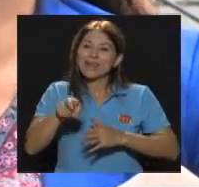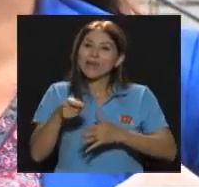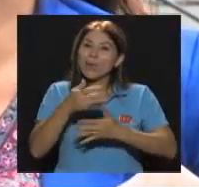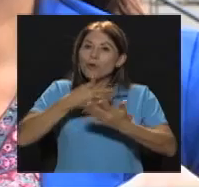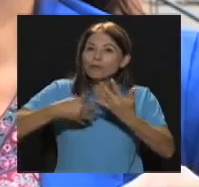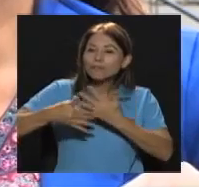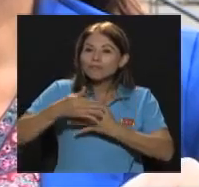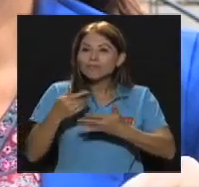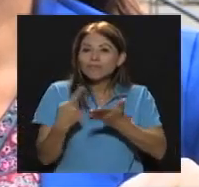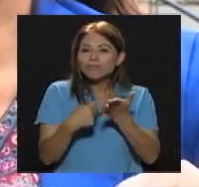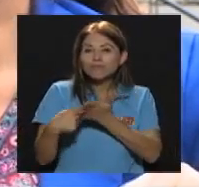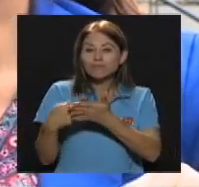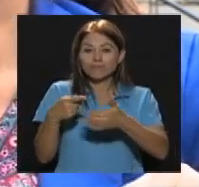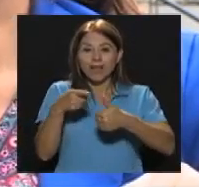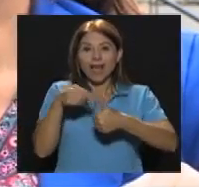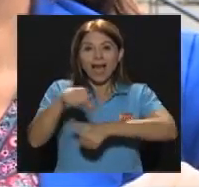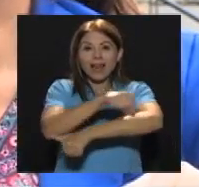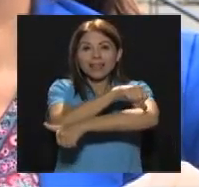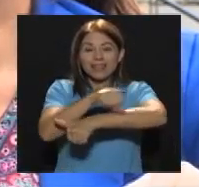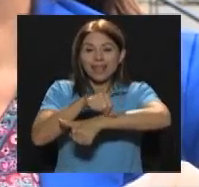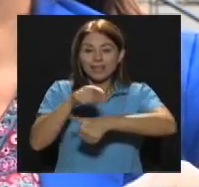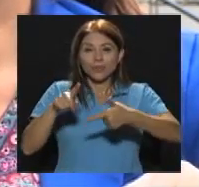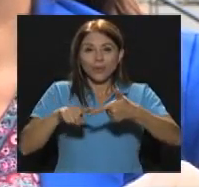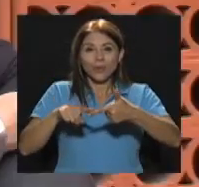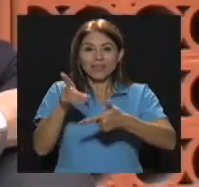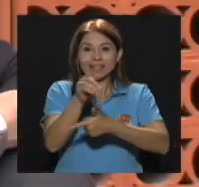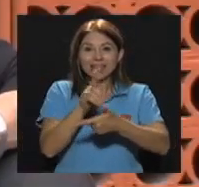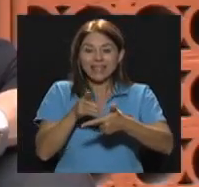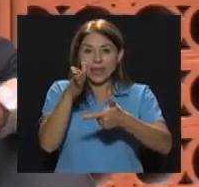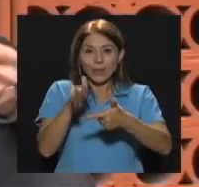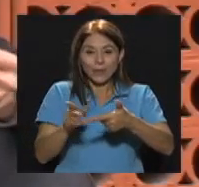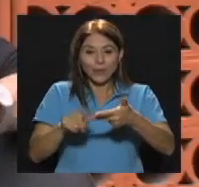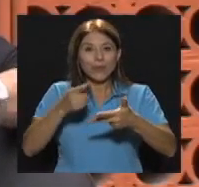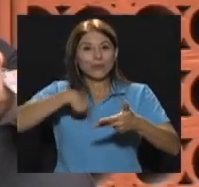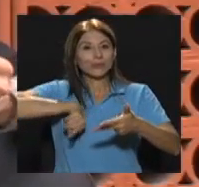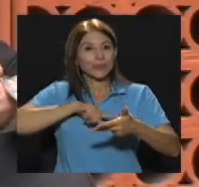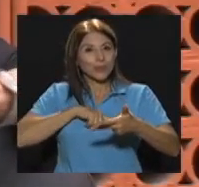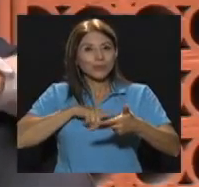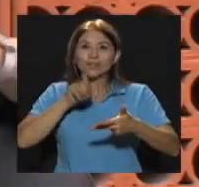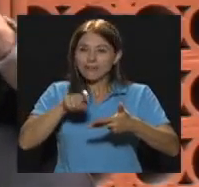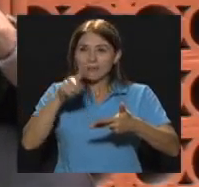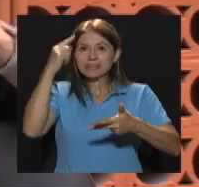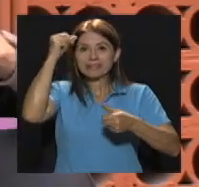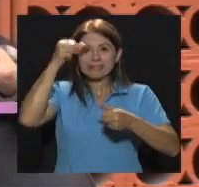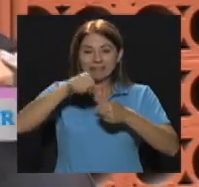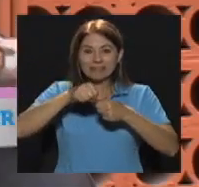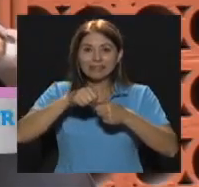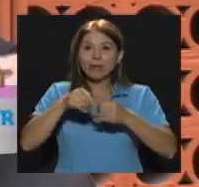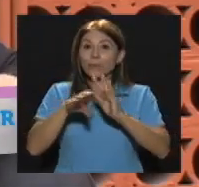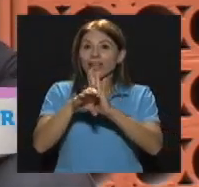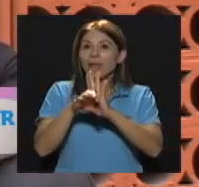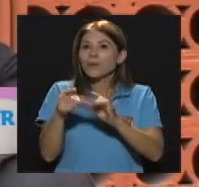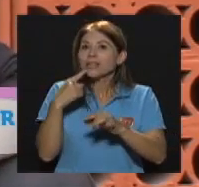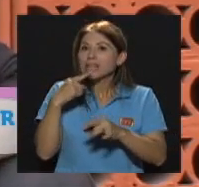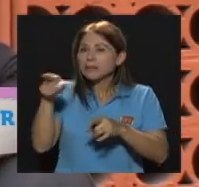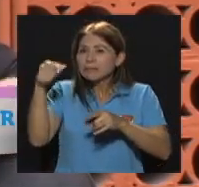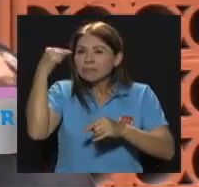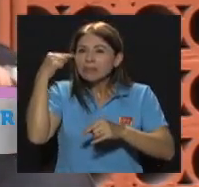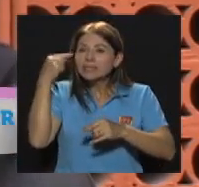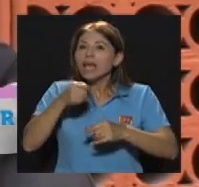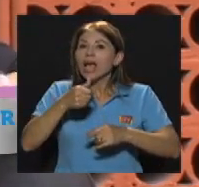diseñador que es haciendo la vivienda, cada uno de nosotros, ¿verdad?, estarle diciendo, mire, sáqueme el aire caliente de la